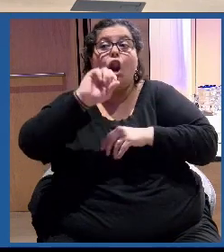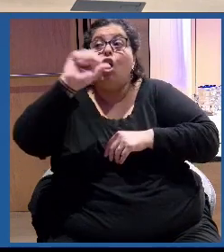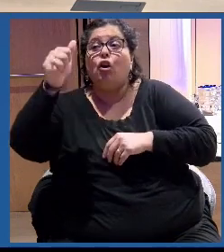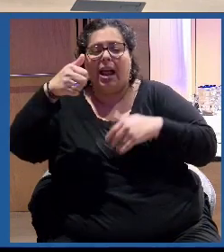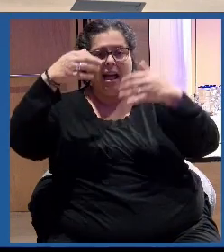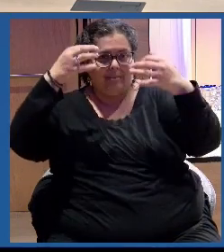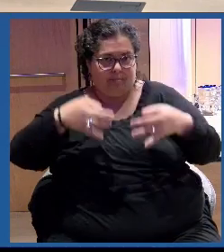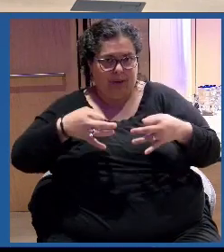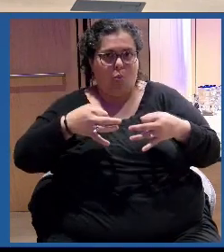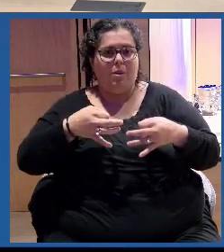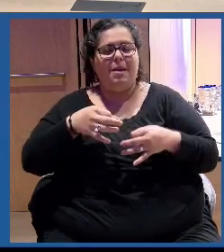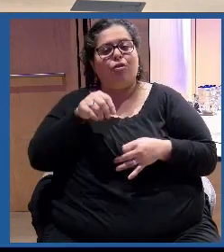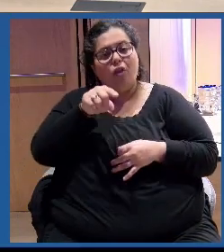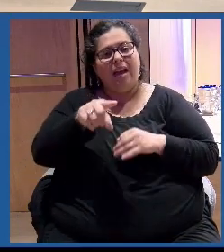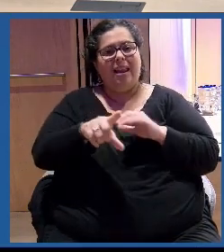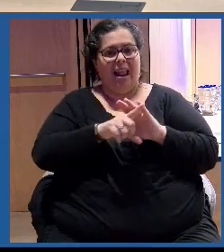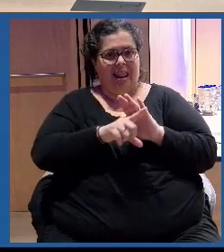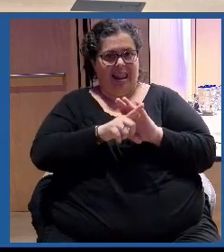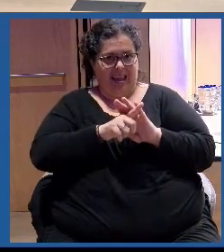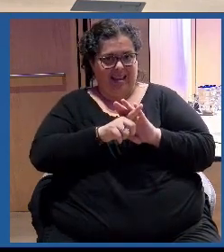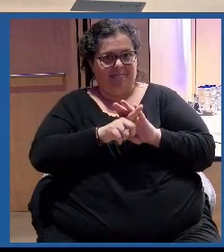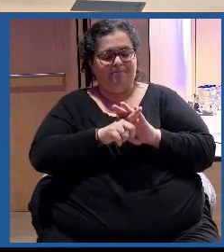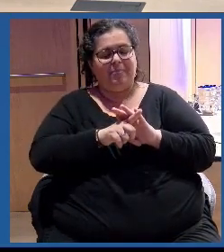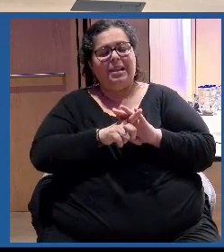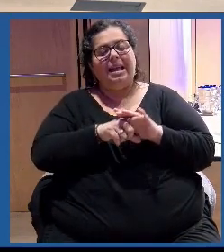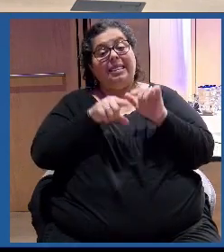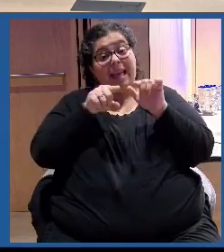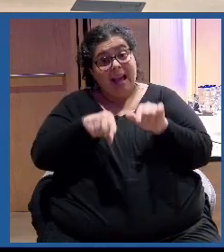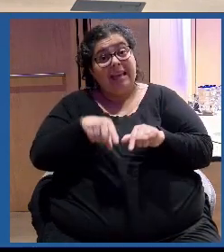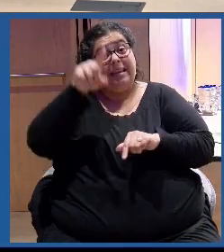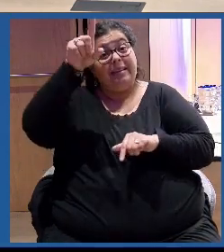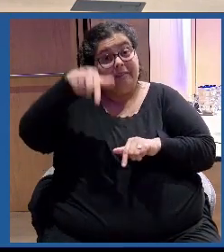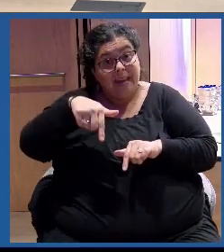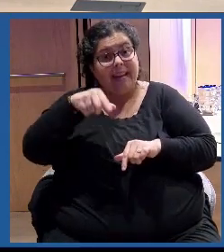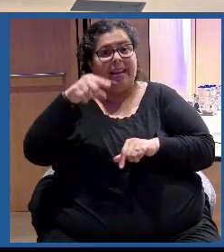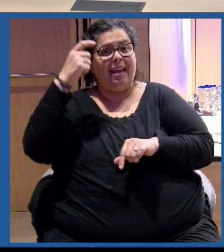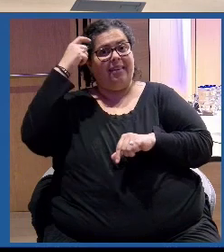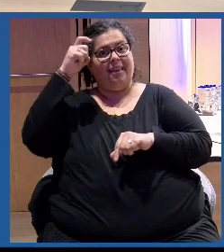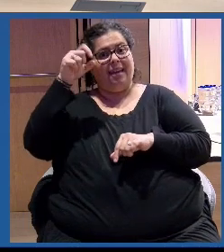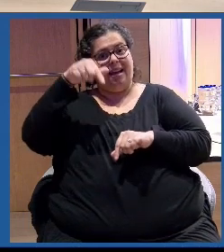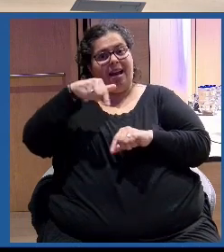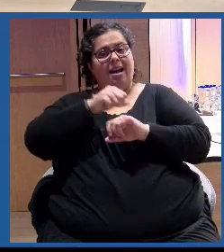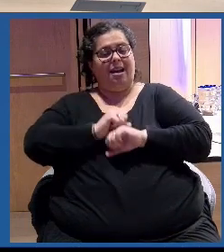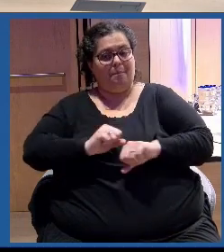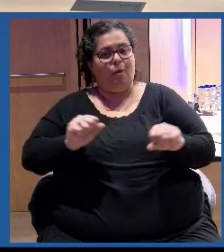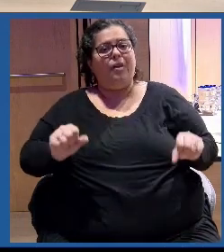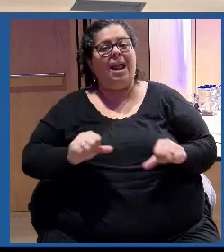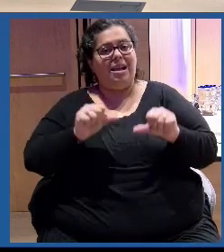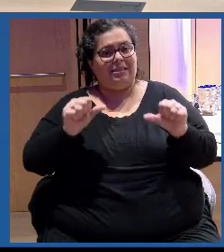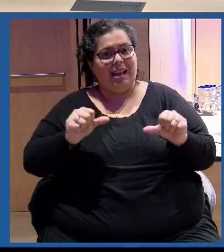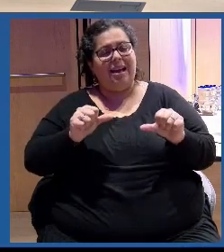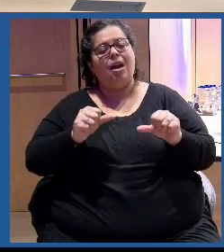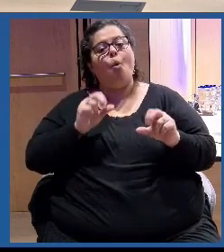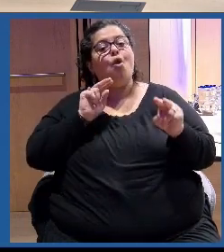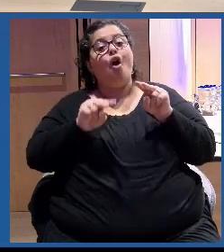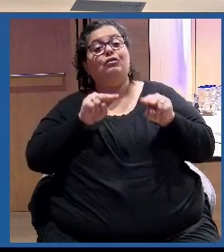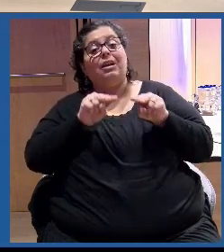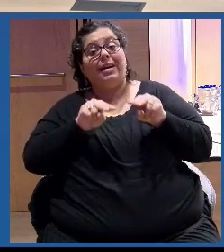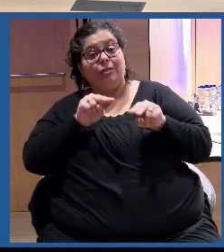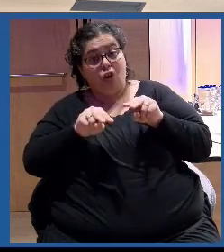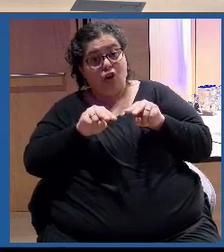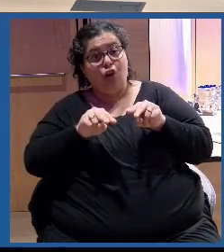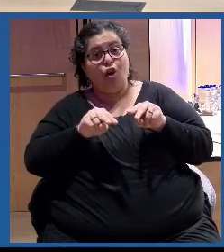ley 19.122. Entonces, de ahí surge esta iniciativa de poder llevar adelante un observatorio